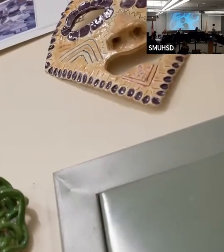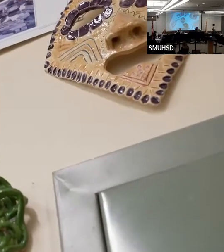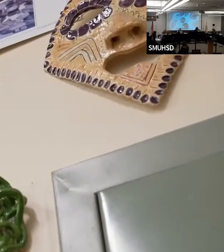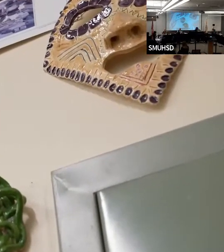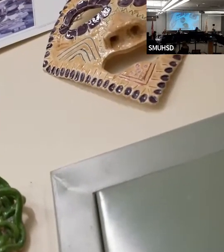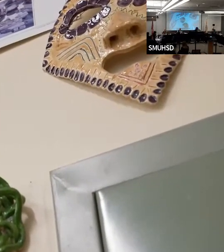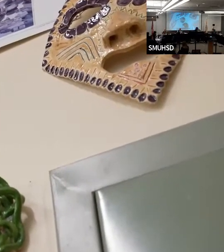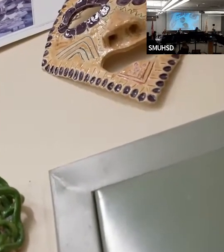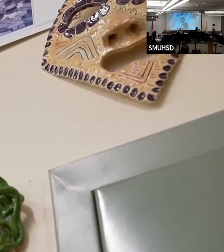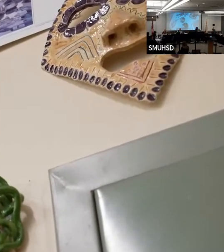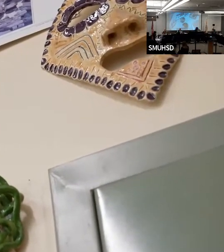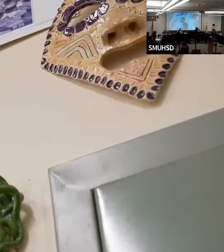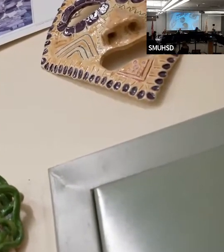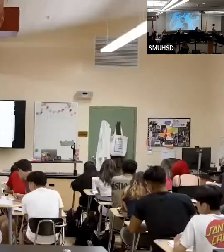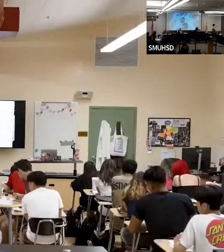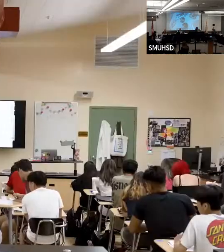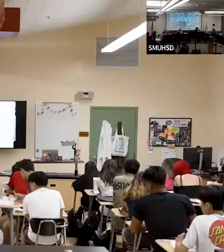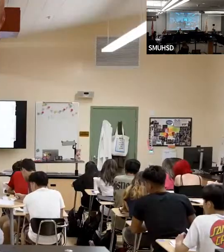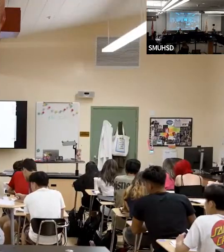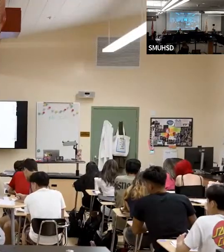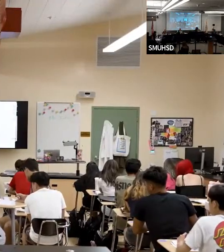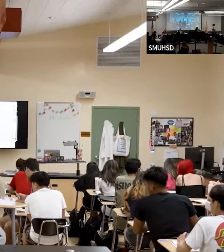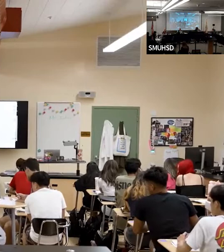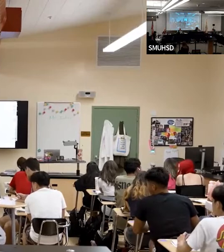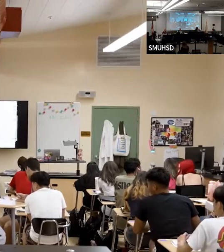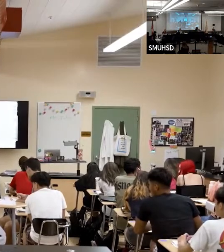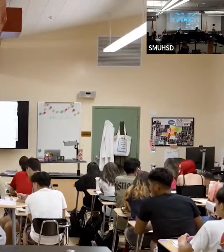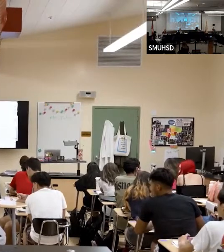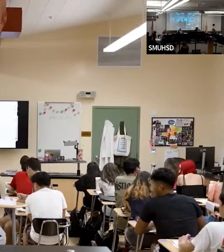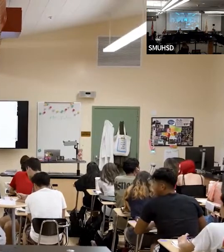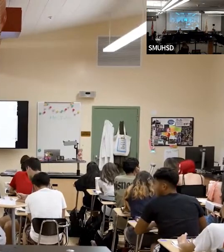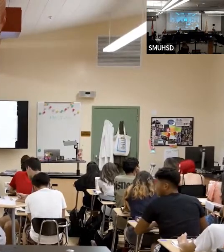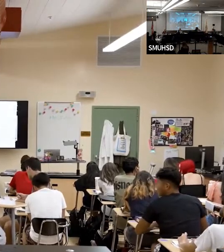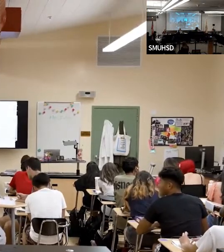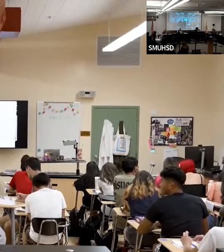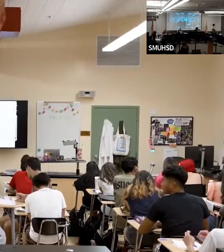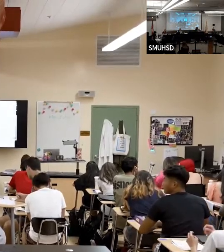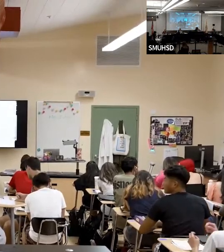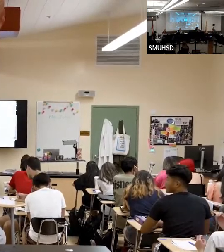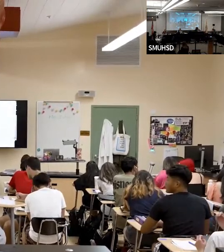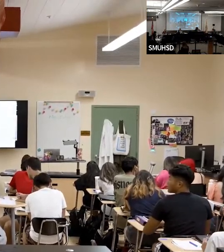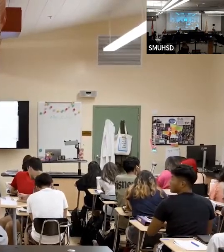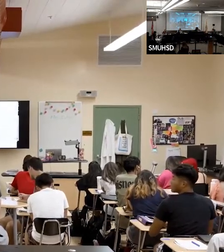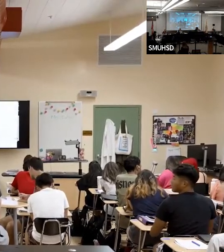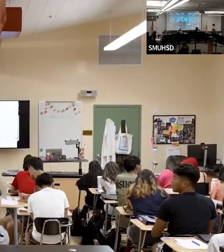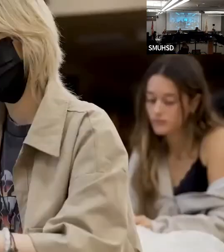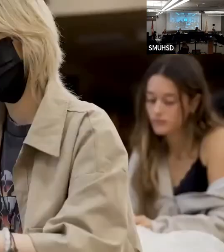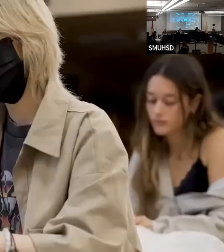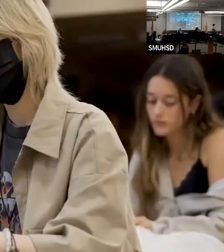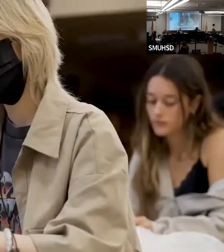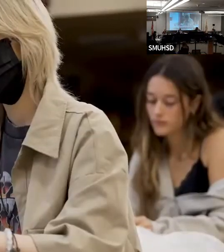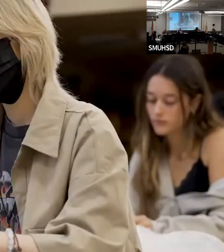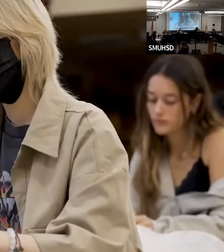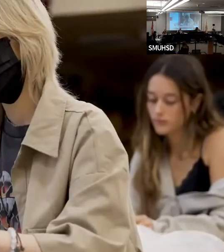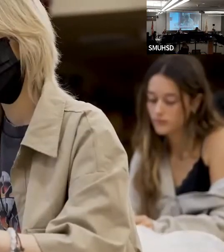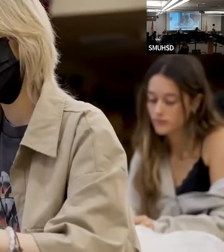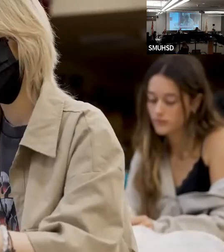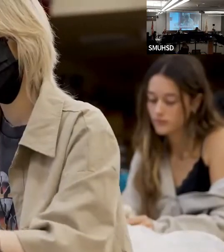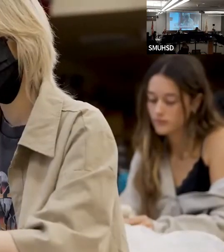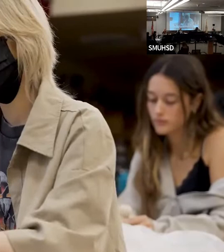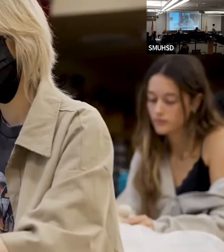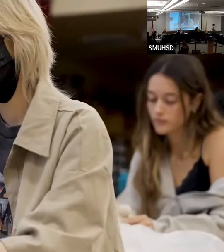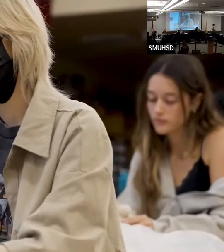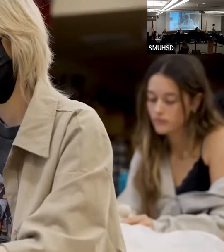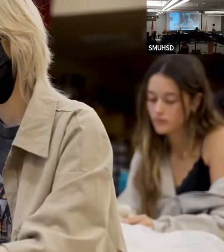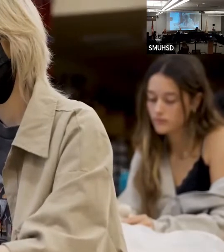Los maestros hacen que uno se sienta cómodo con ellos, estando ya sea dibujando o haciendo lo que a uno más le gusta. Son buenos para los estudiantes